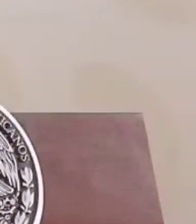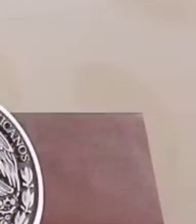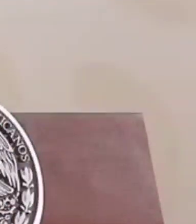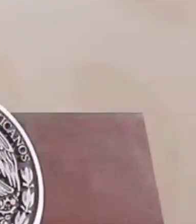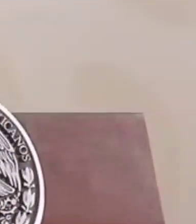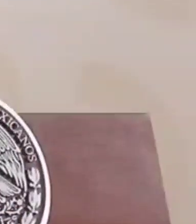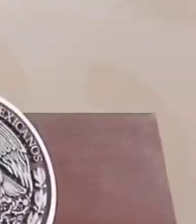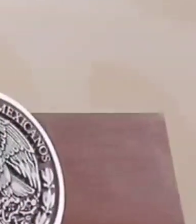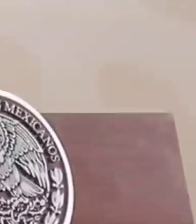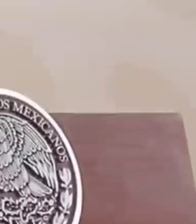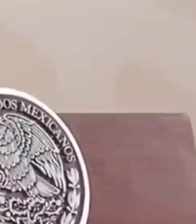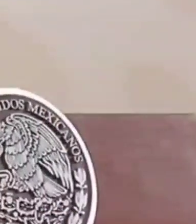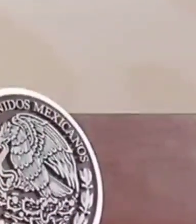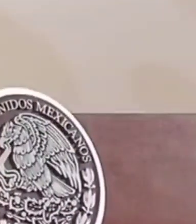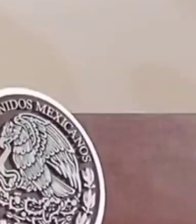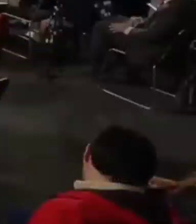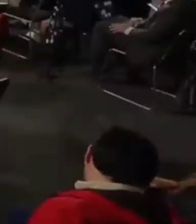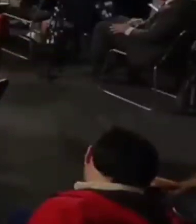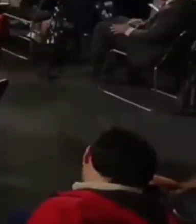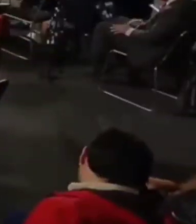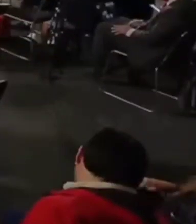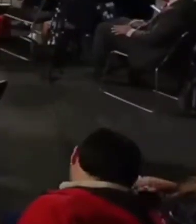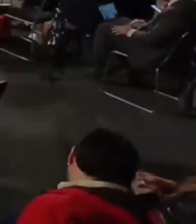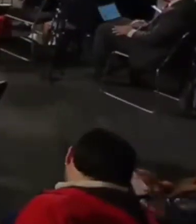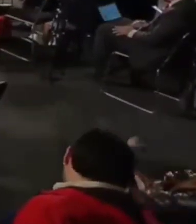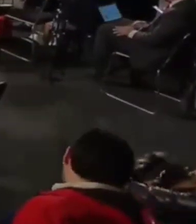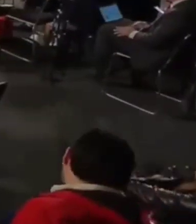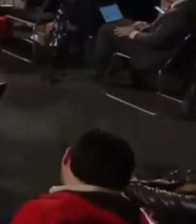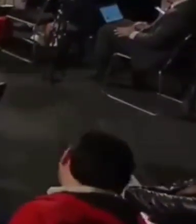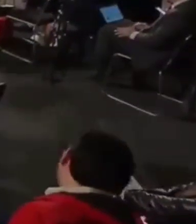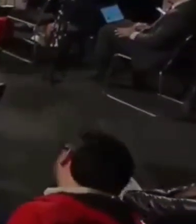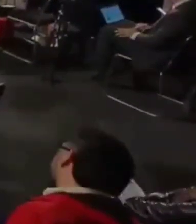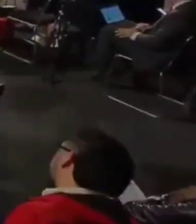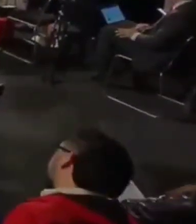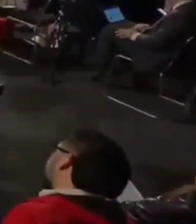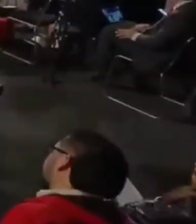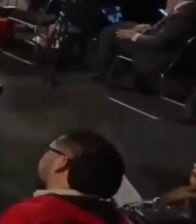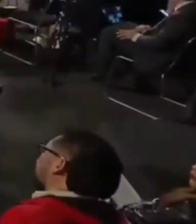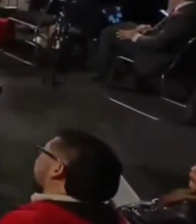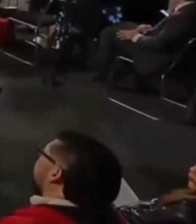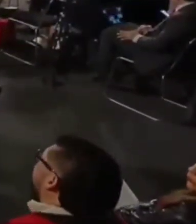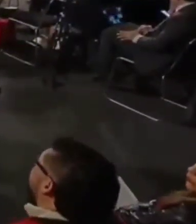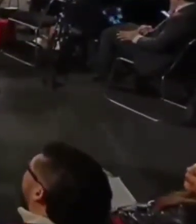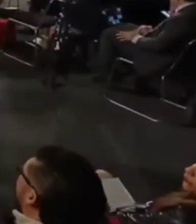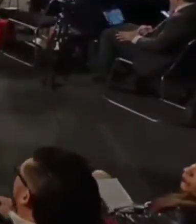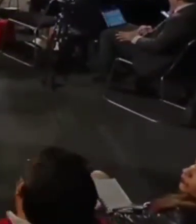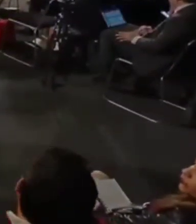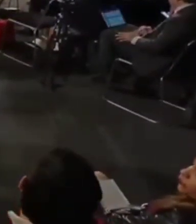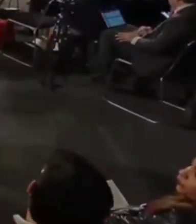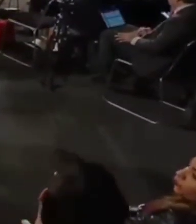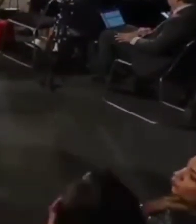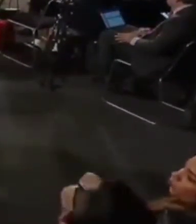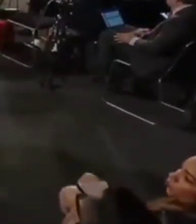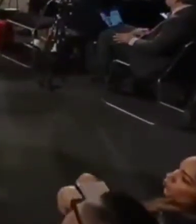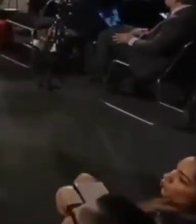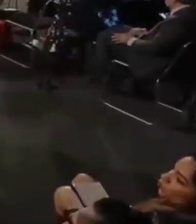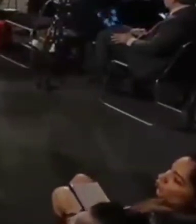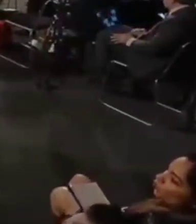¿No tienes una foto donde el director de OHL,